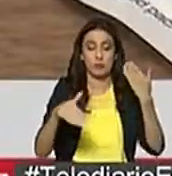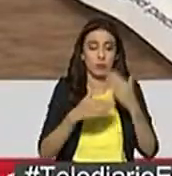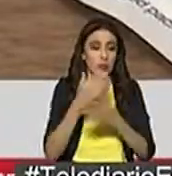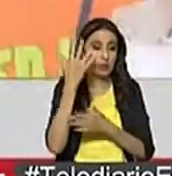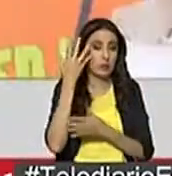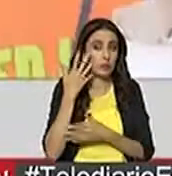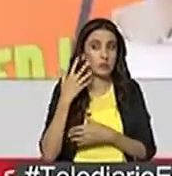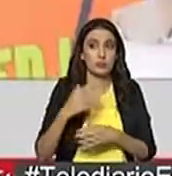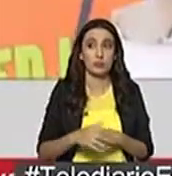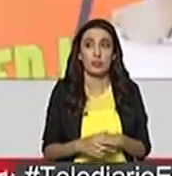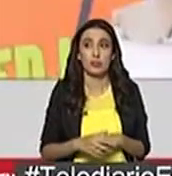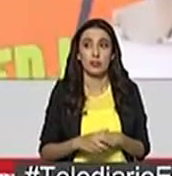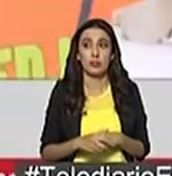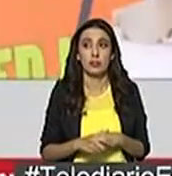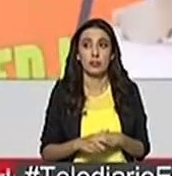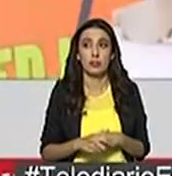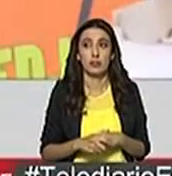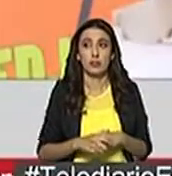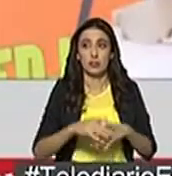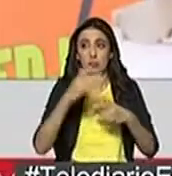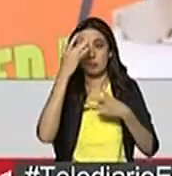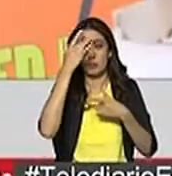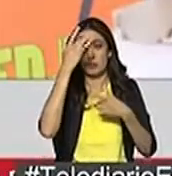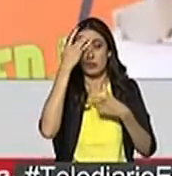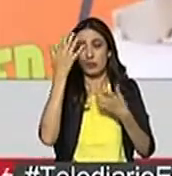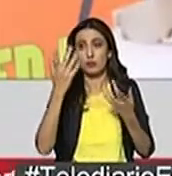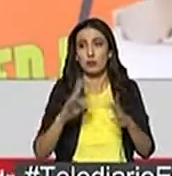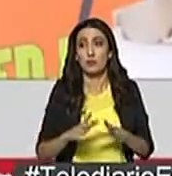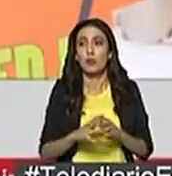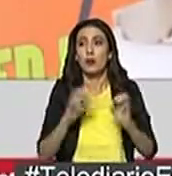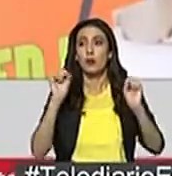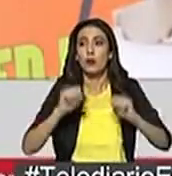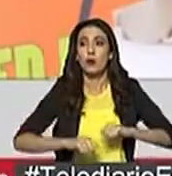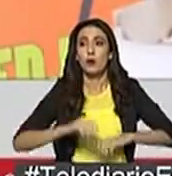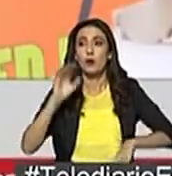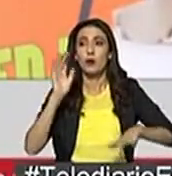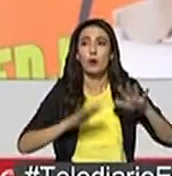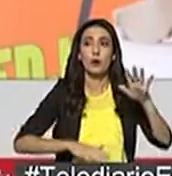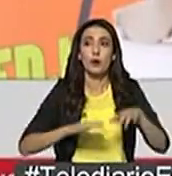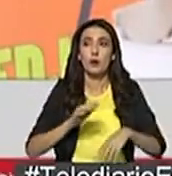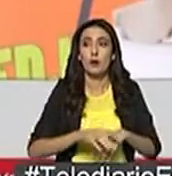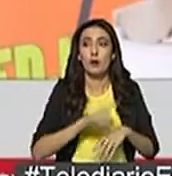enfermedad costosa. Yo me mido 4 veces al día, lo cual necesito aproximadamente unas